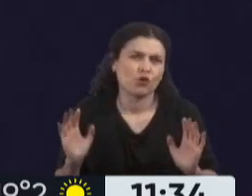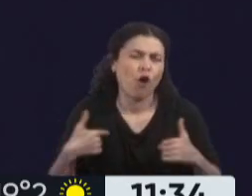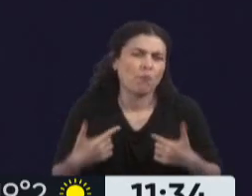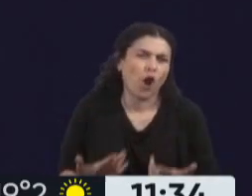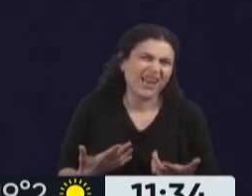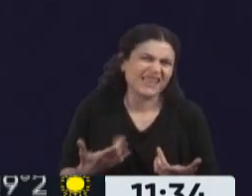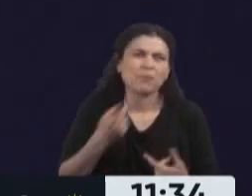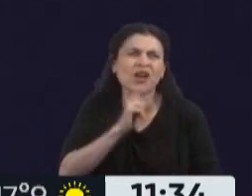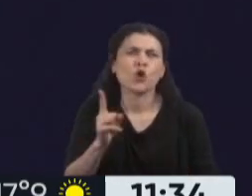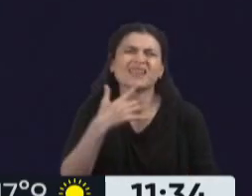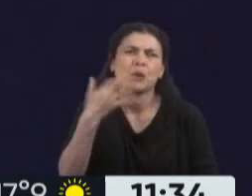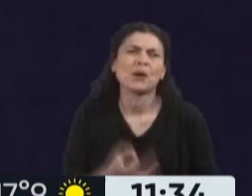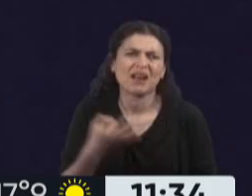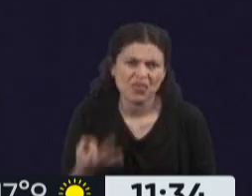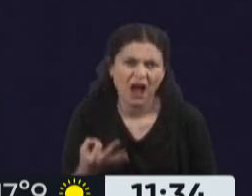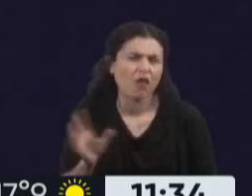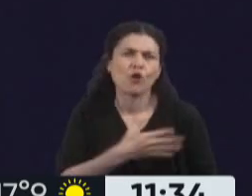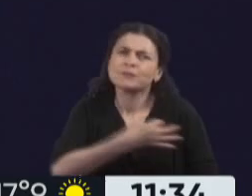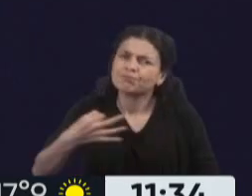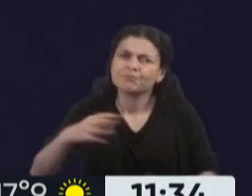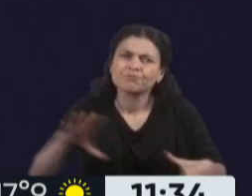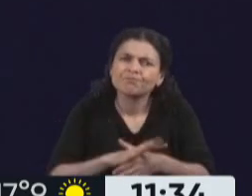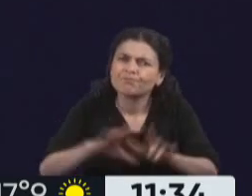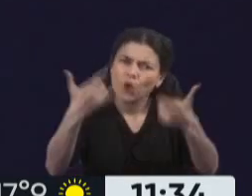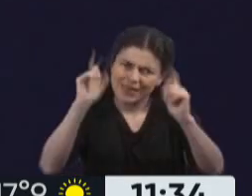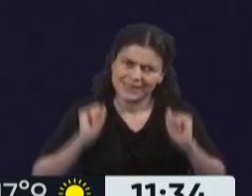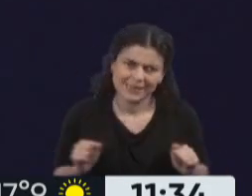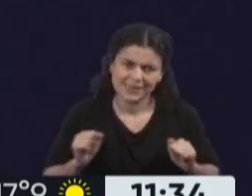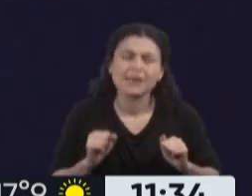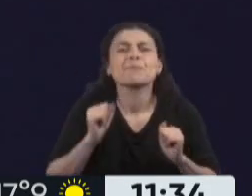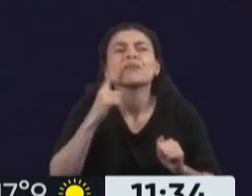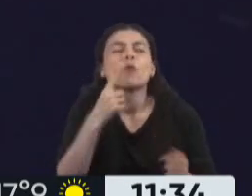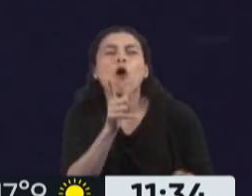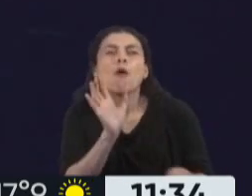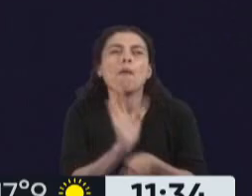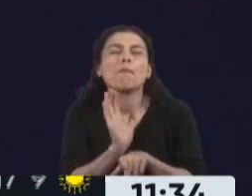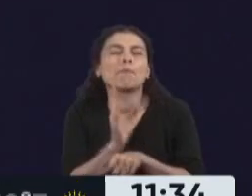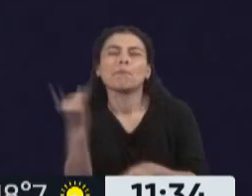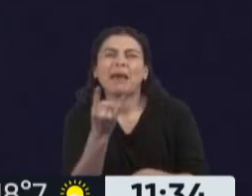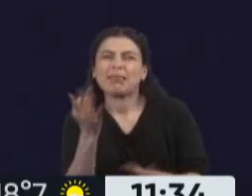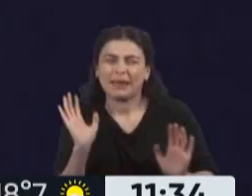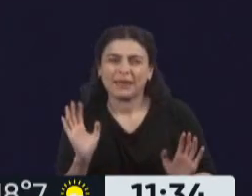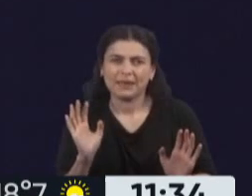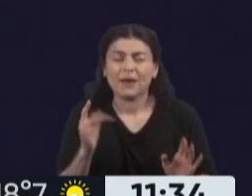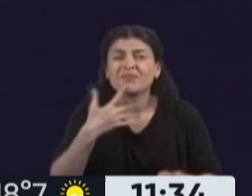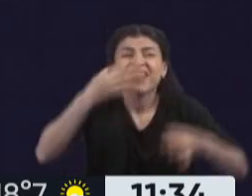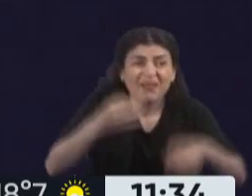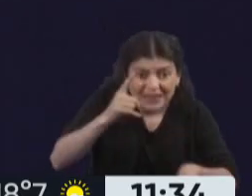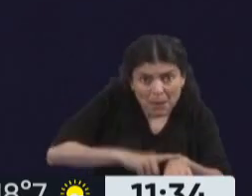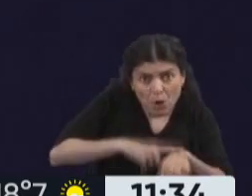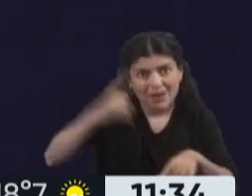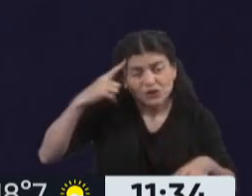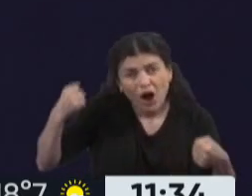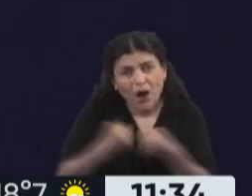verdad, o que no son correctas, o que son incluso parcialmente correctas. No hay ninguna negociación con nadie